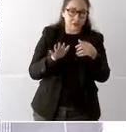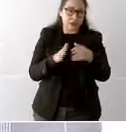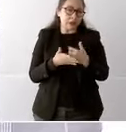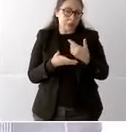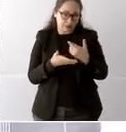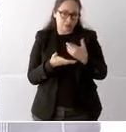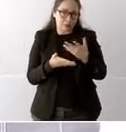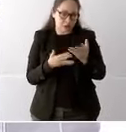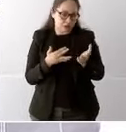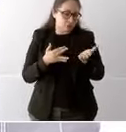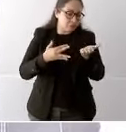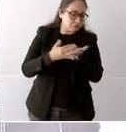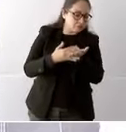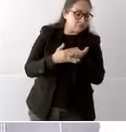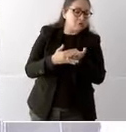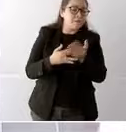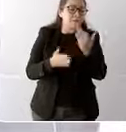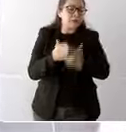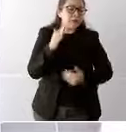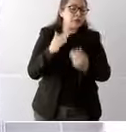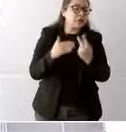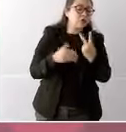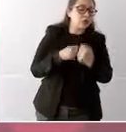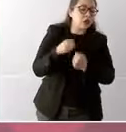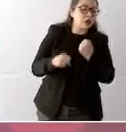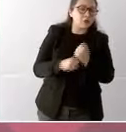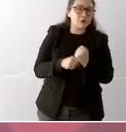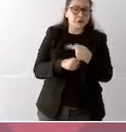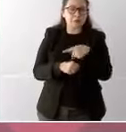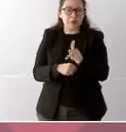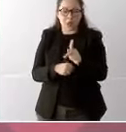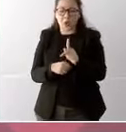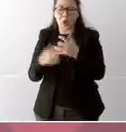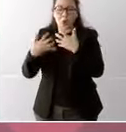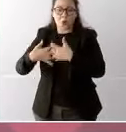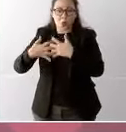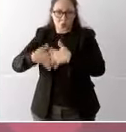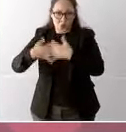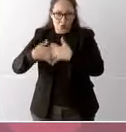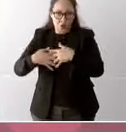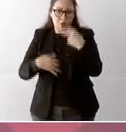Dos Bocas, hay 25 mil trabajadores.